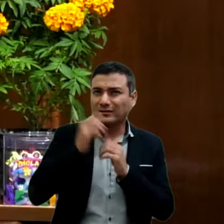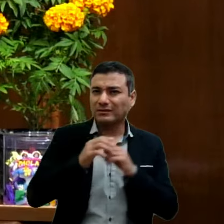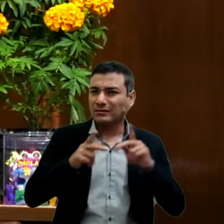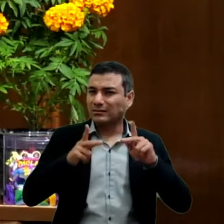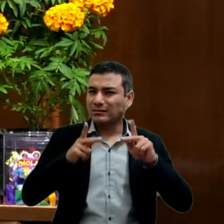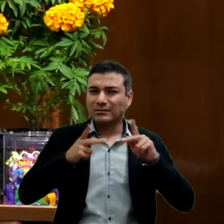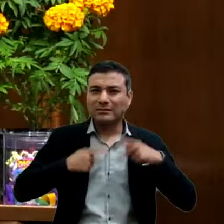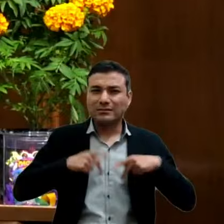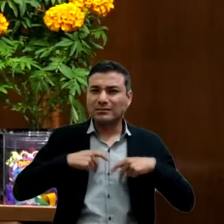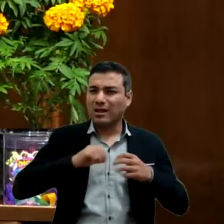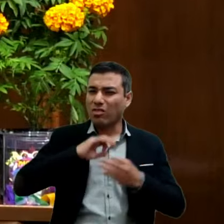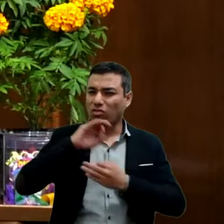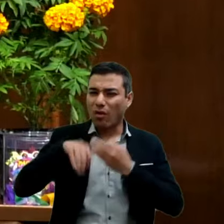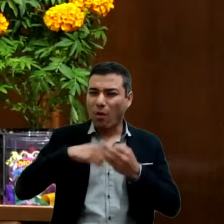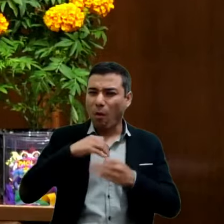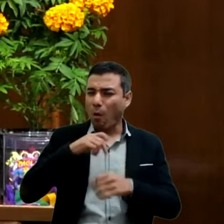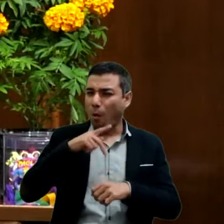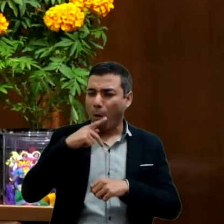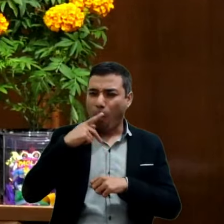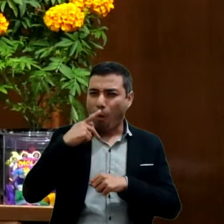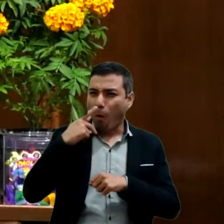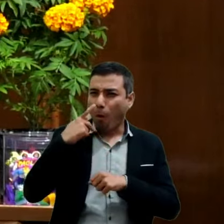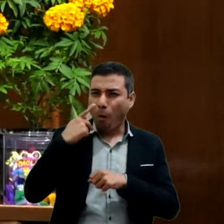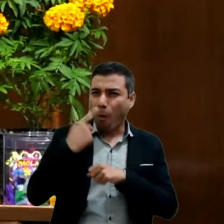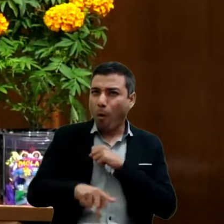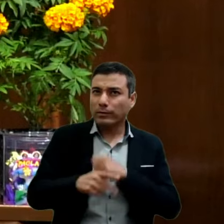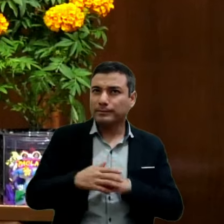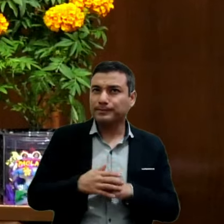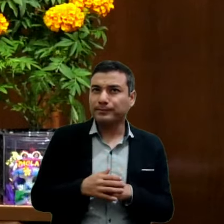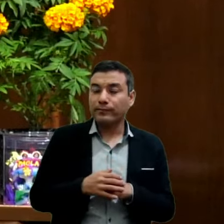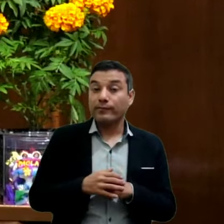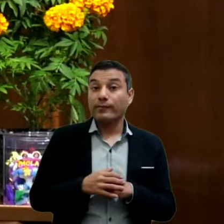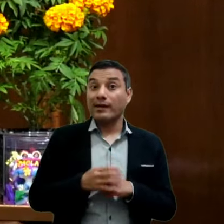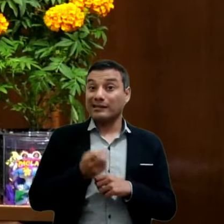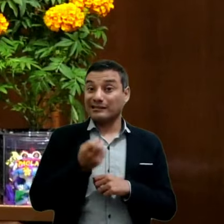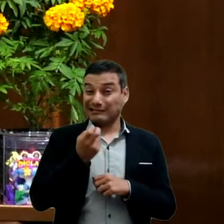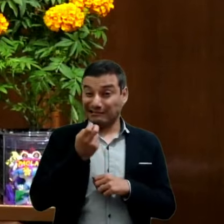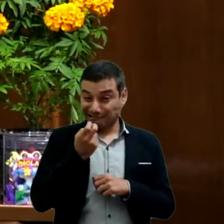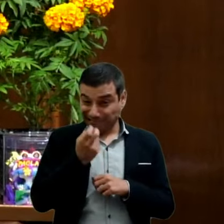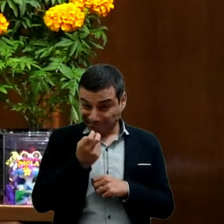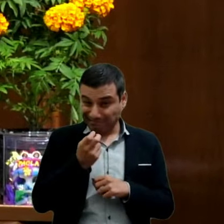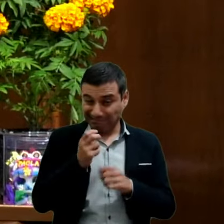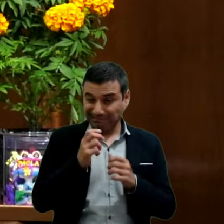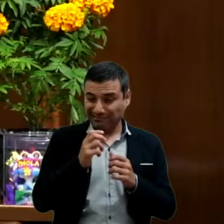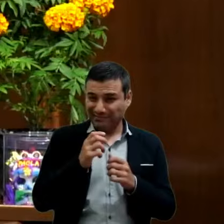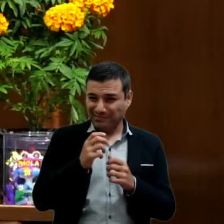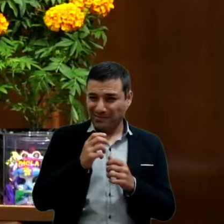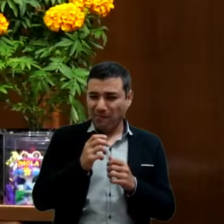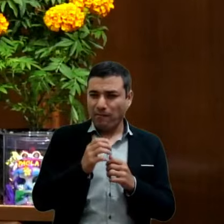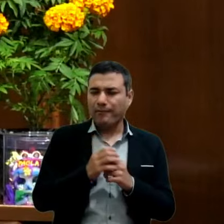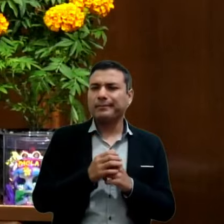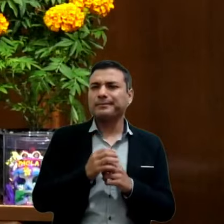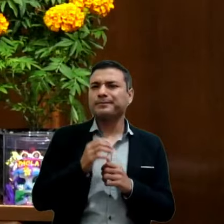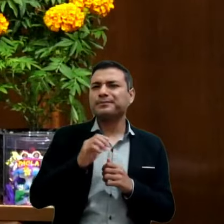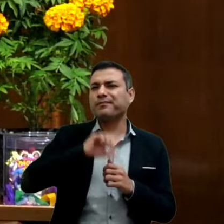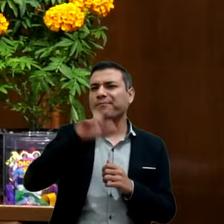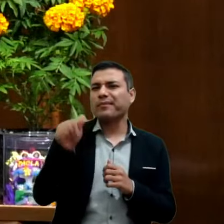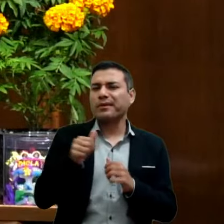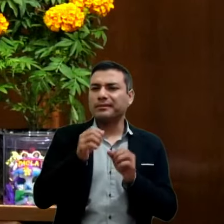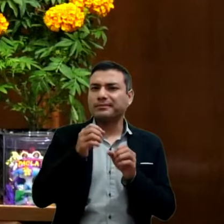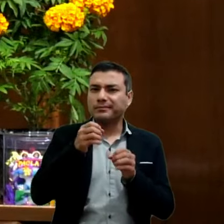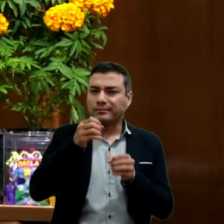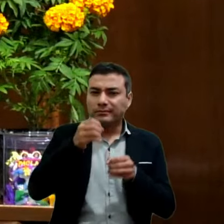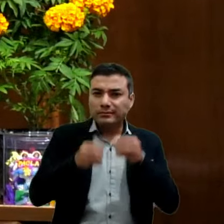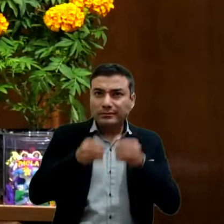sociedad. Estos señalamientos, entre otros, promovieron y concretaron la reforma del Poder Judicial en